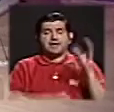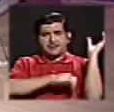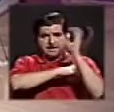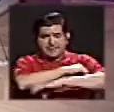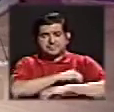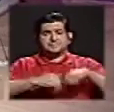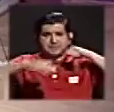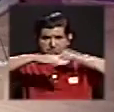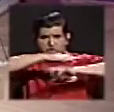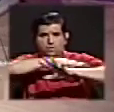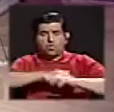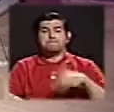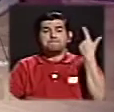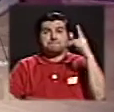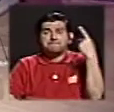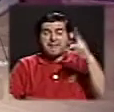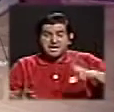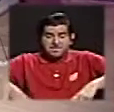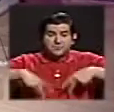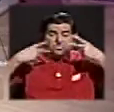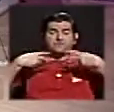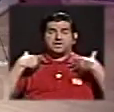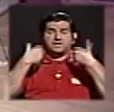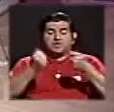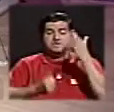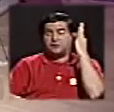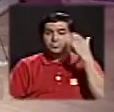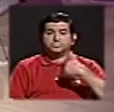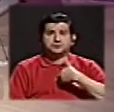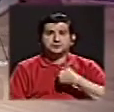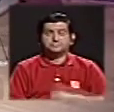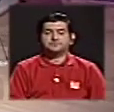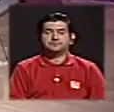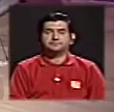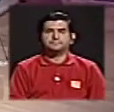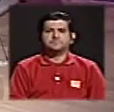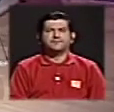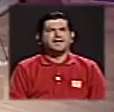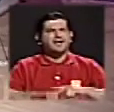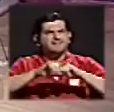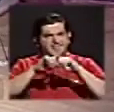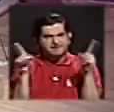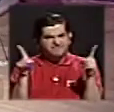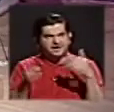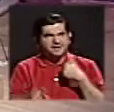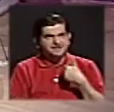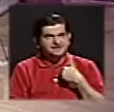penalización del aborto pone en riesgo la vida y la salud de las mujeres. ¿Cuál es la diferencia entre